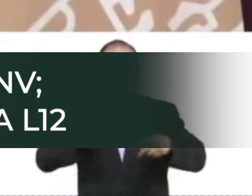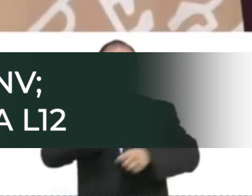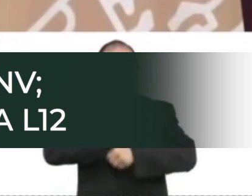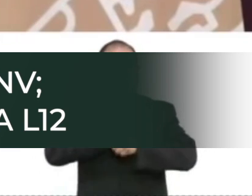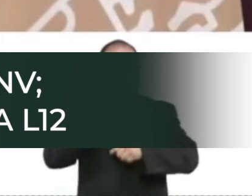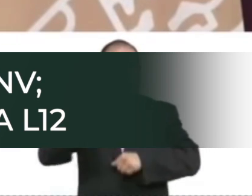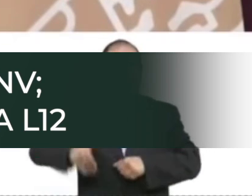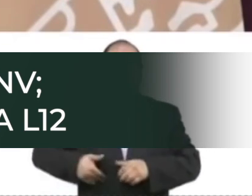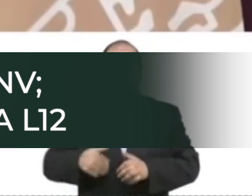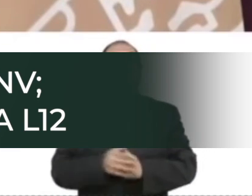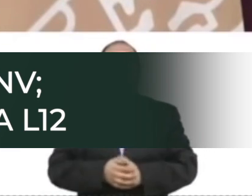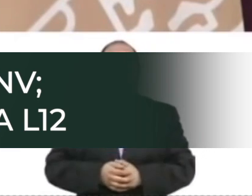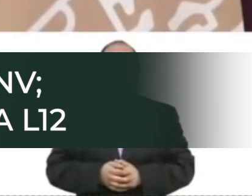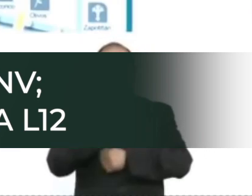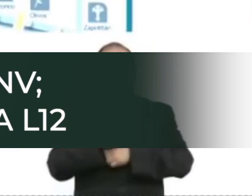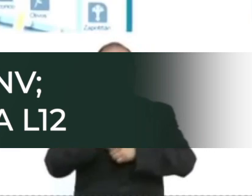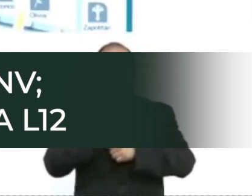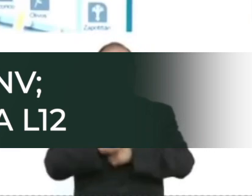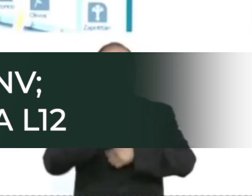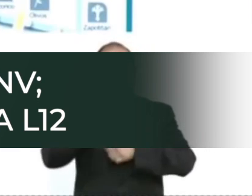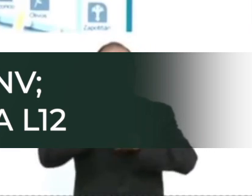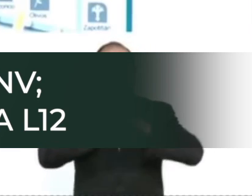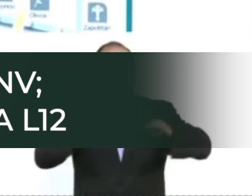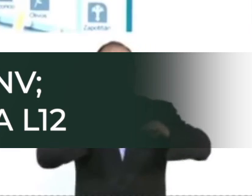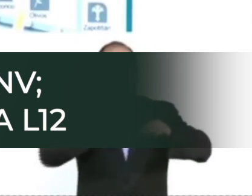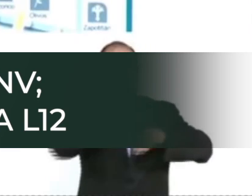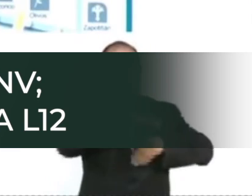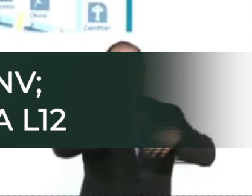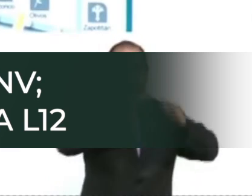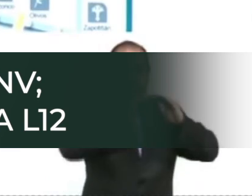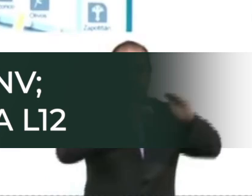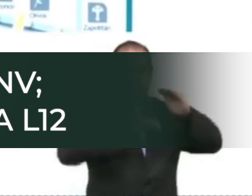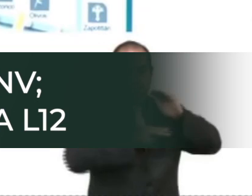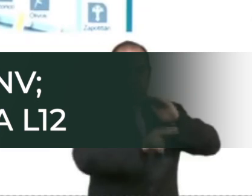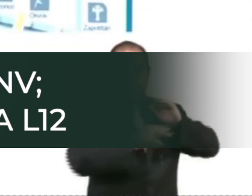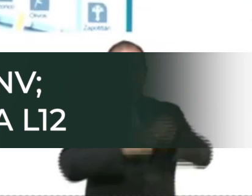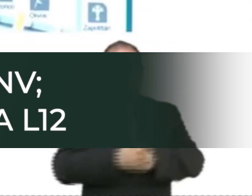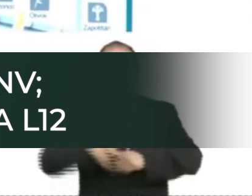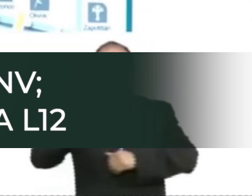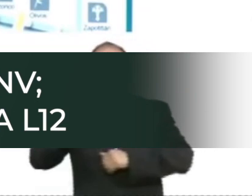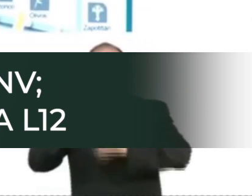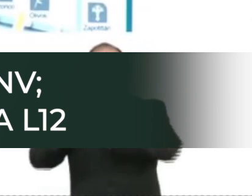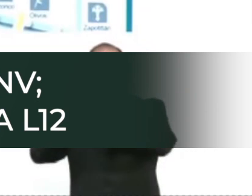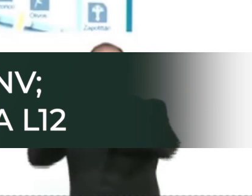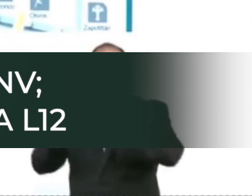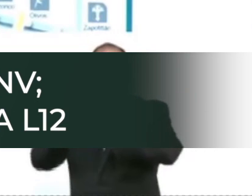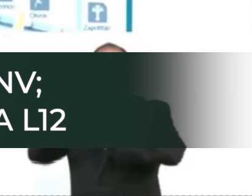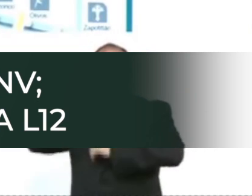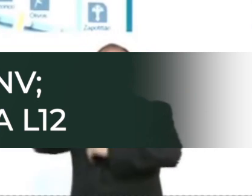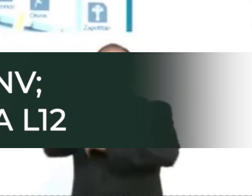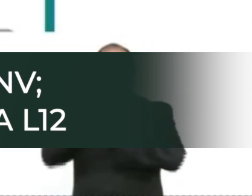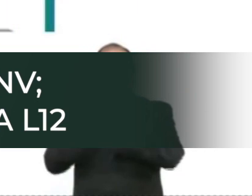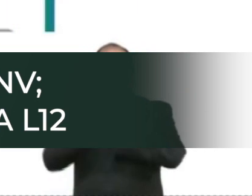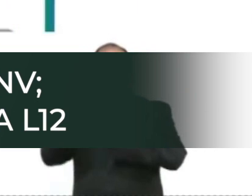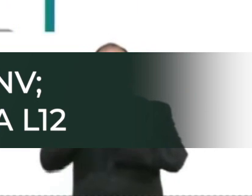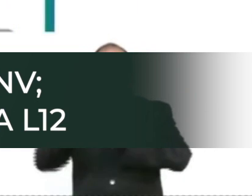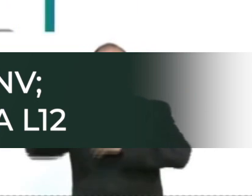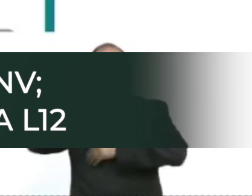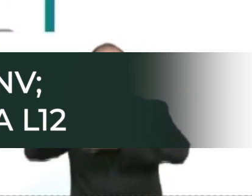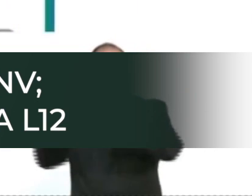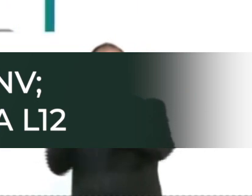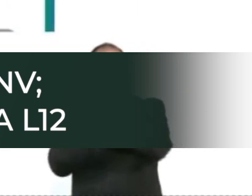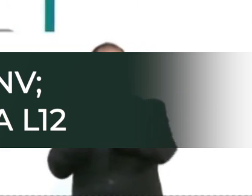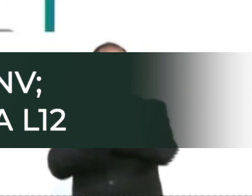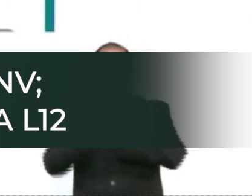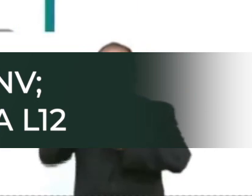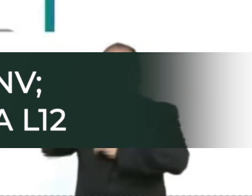Protección Civil con la empresa DNV sobre el colapso de la línea 12 del metro, quedó descartada cualquier acción penal entre las partes.